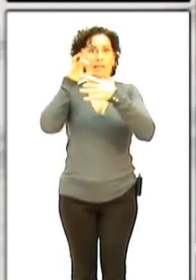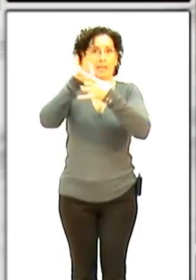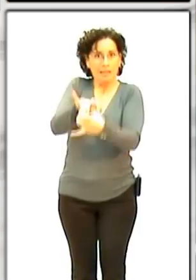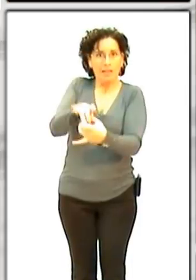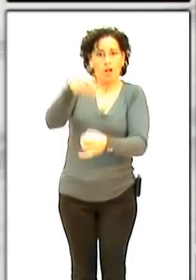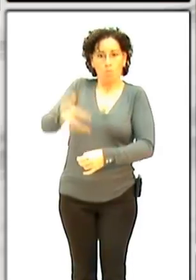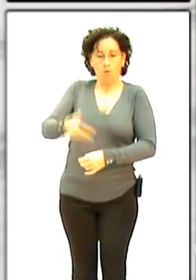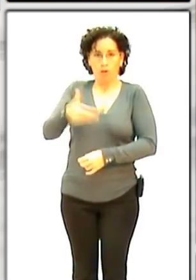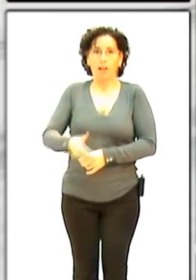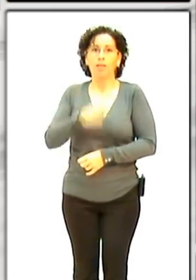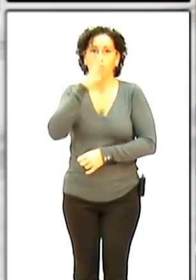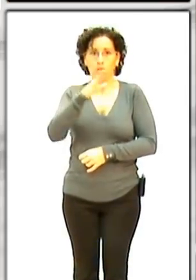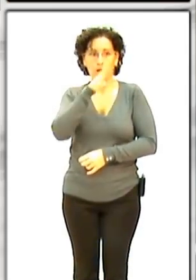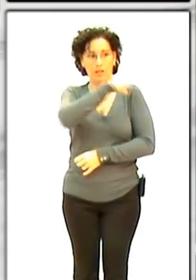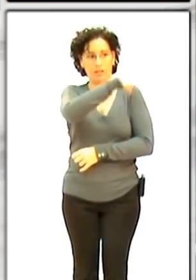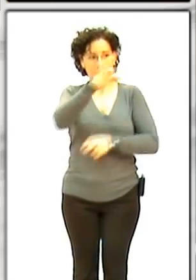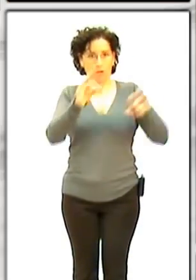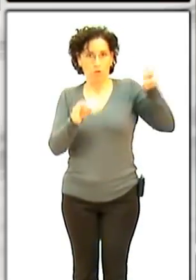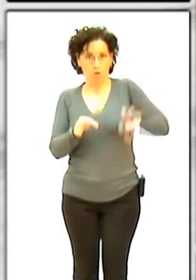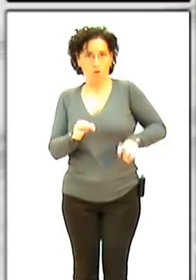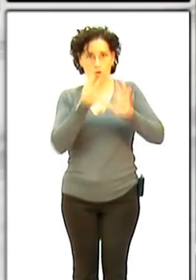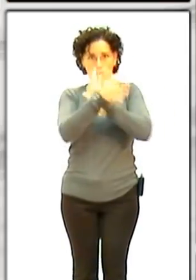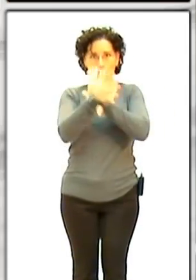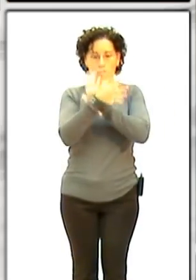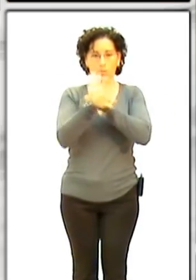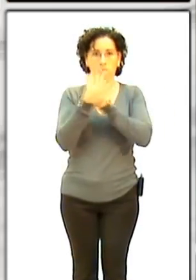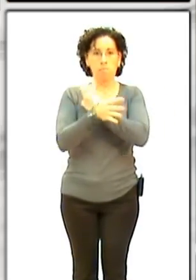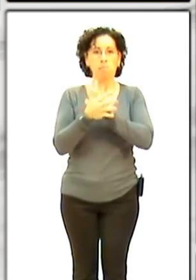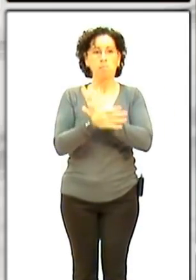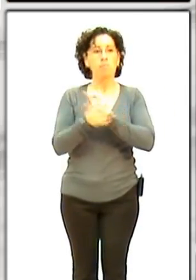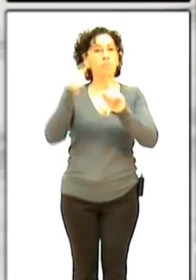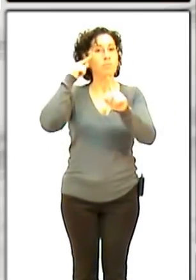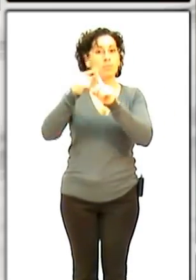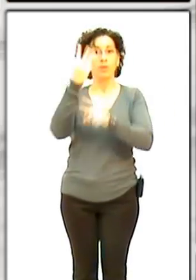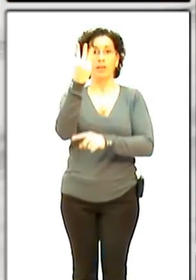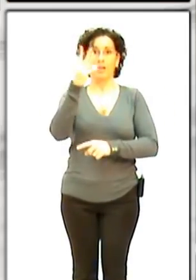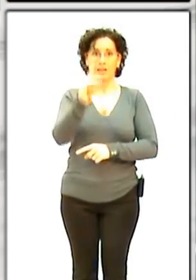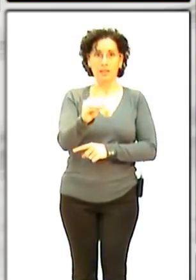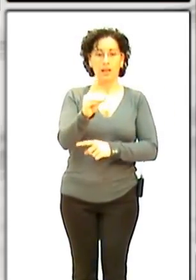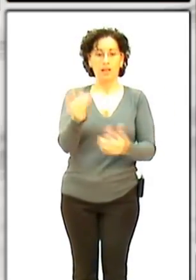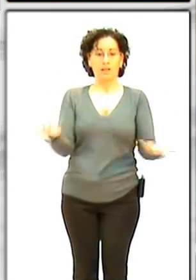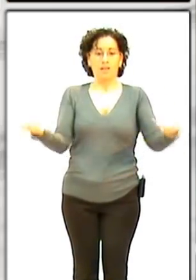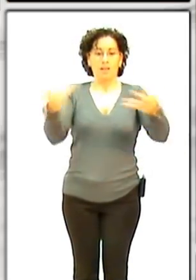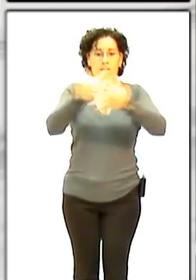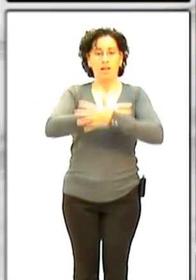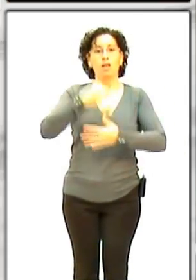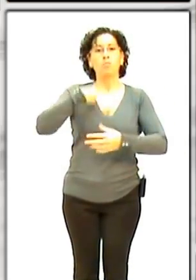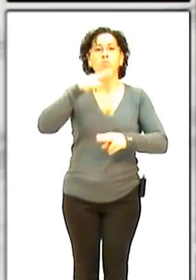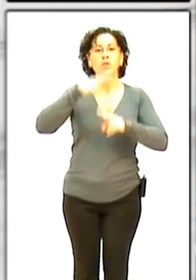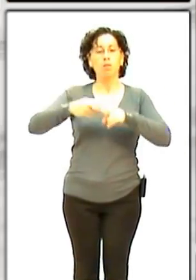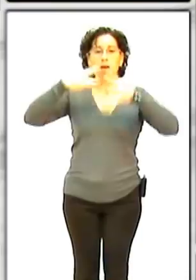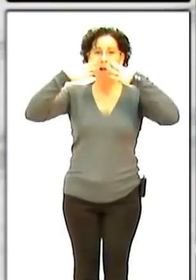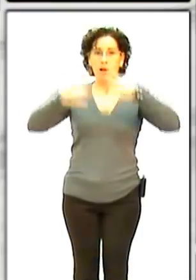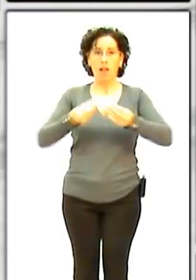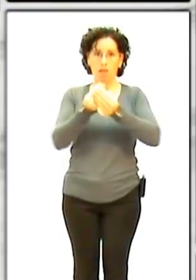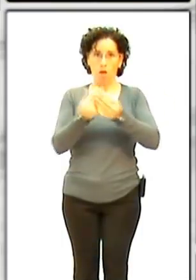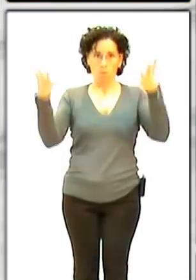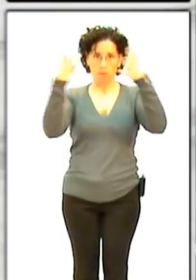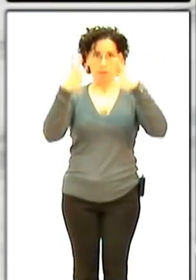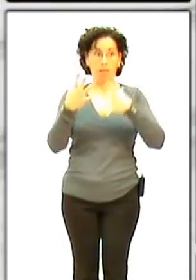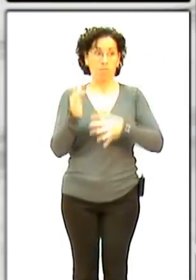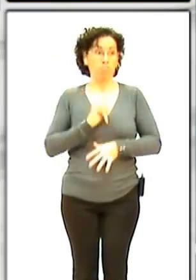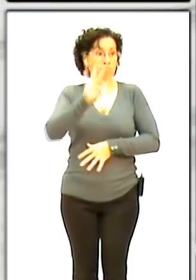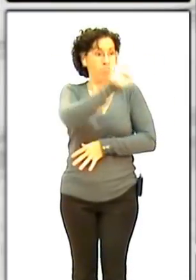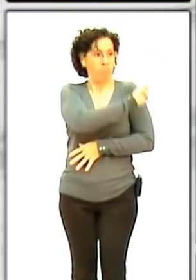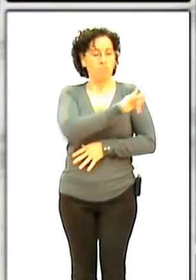su comparecencia en esta mesa, enfocada al 3D y a la combinación con la realidad aumentada. David, tienes la palabra.